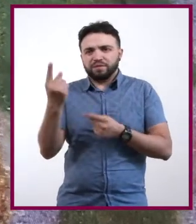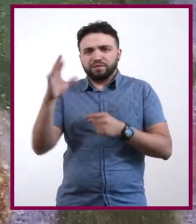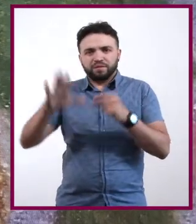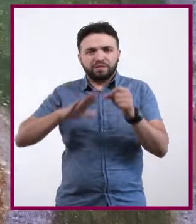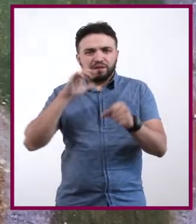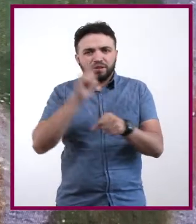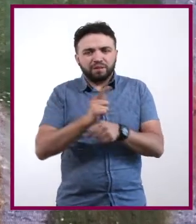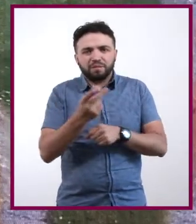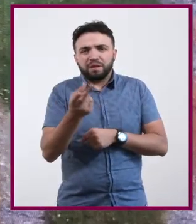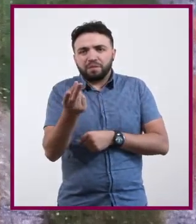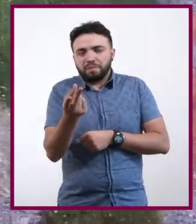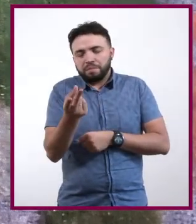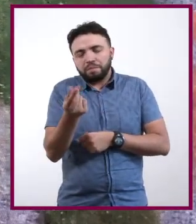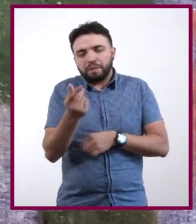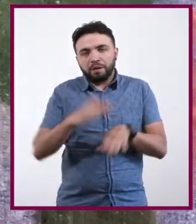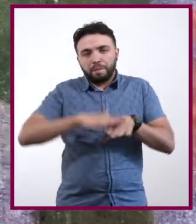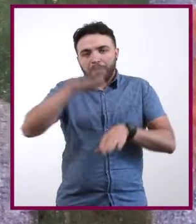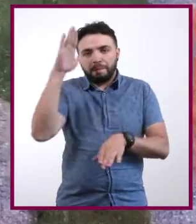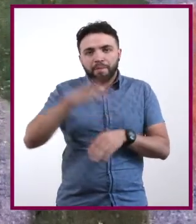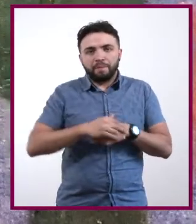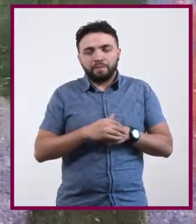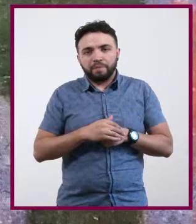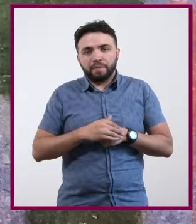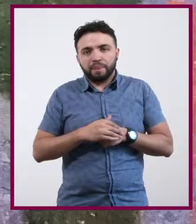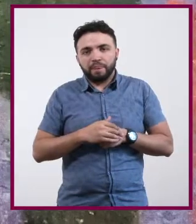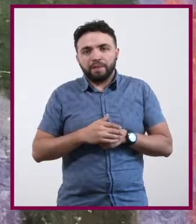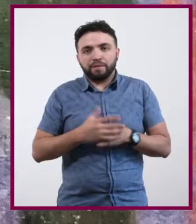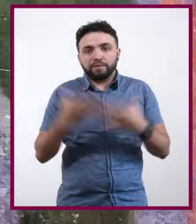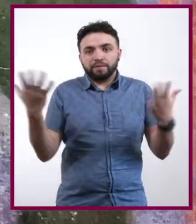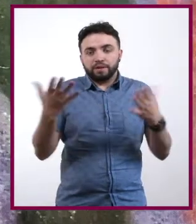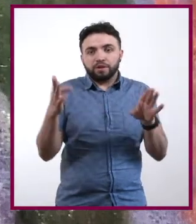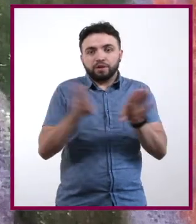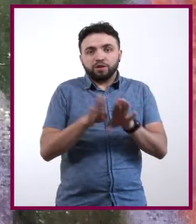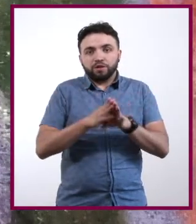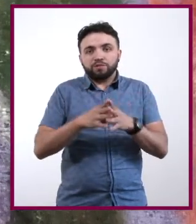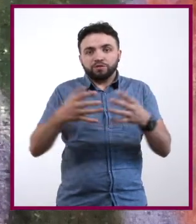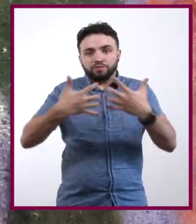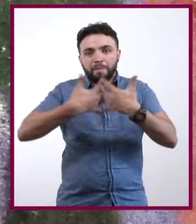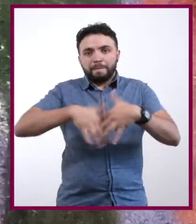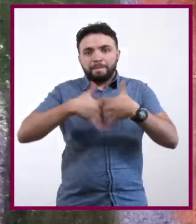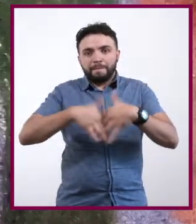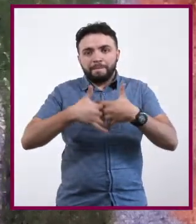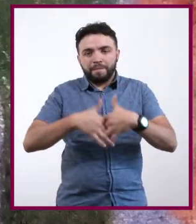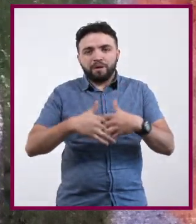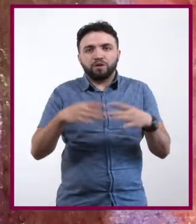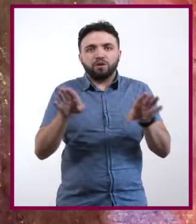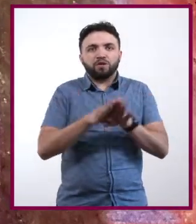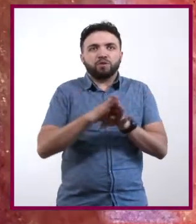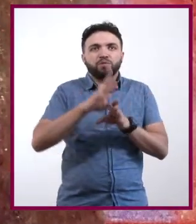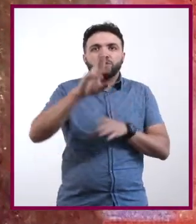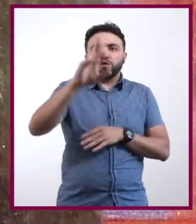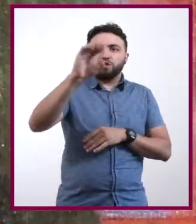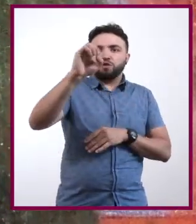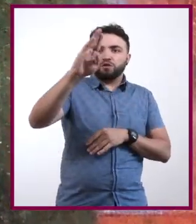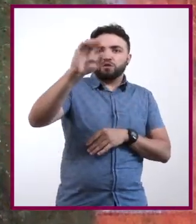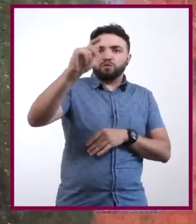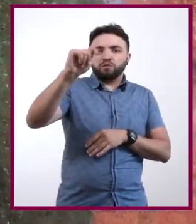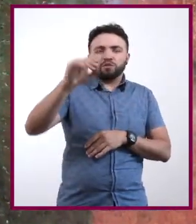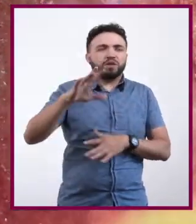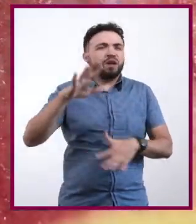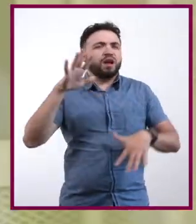algunos perros específicamente, que se han hecho como máquinas, que se han hecho como robots. Estos a veces